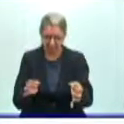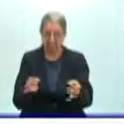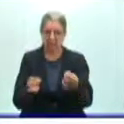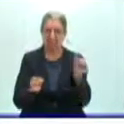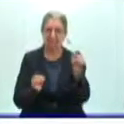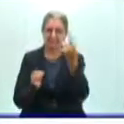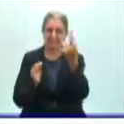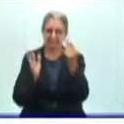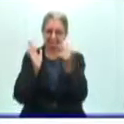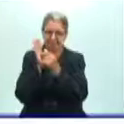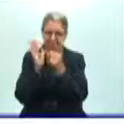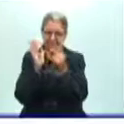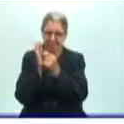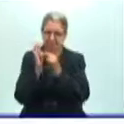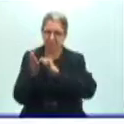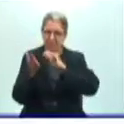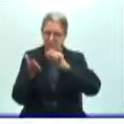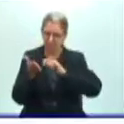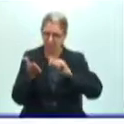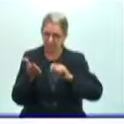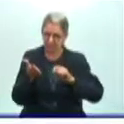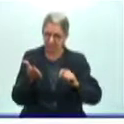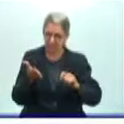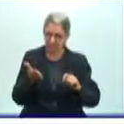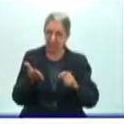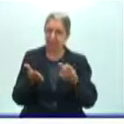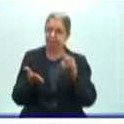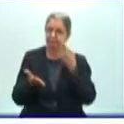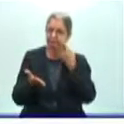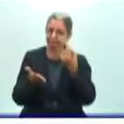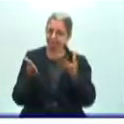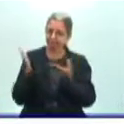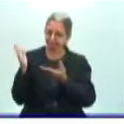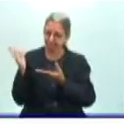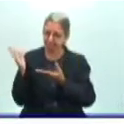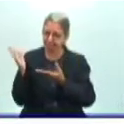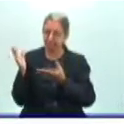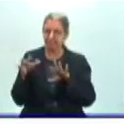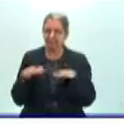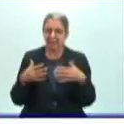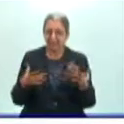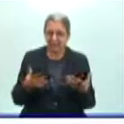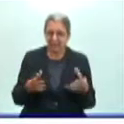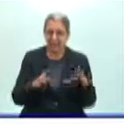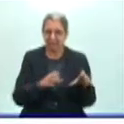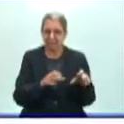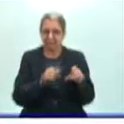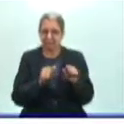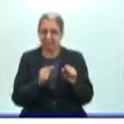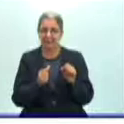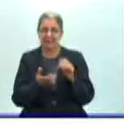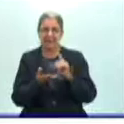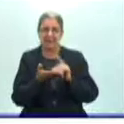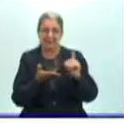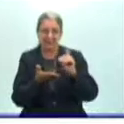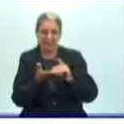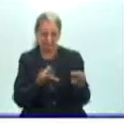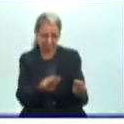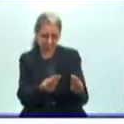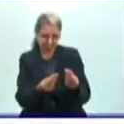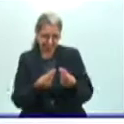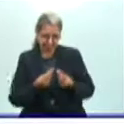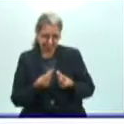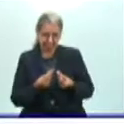de esta demostración. Te puedes percatar que hemos tomado el dato que nos dan, hemos